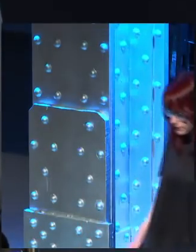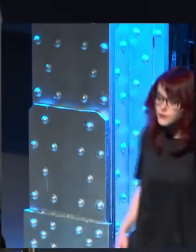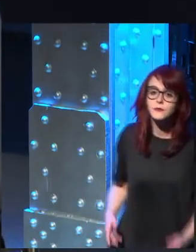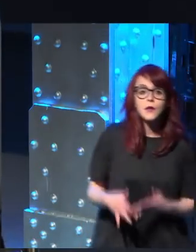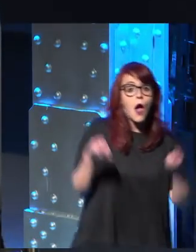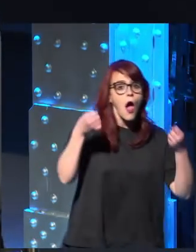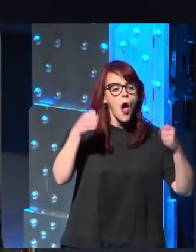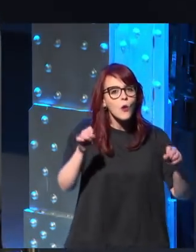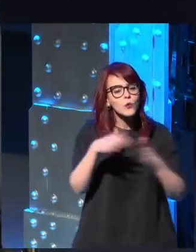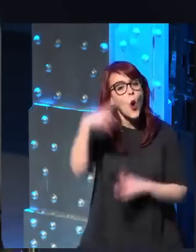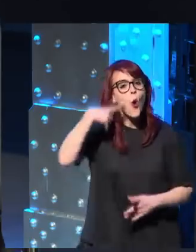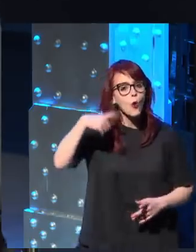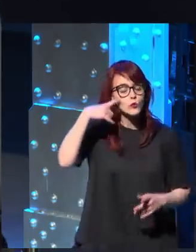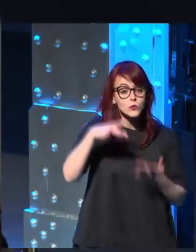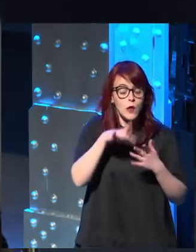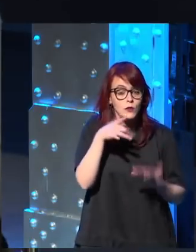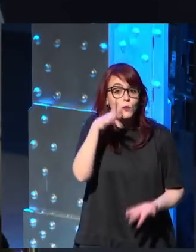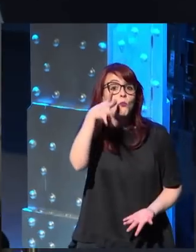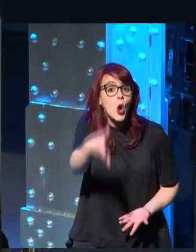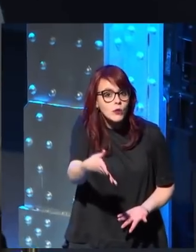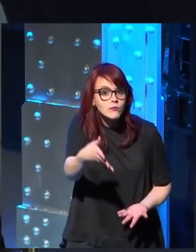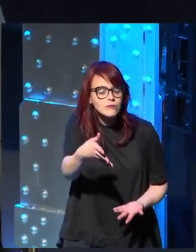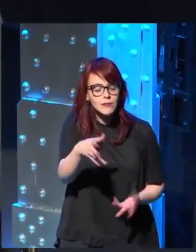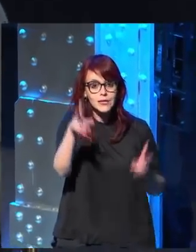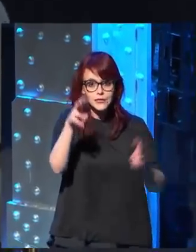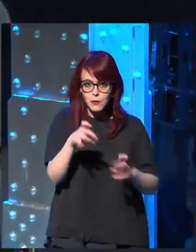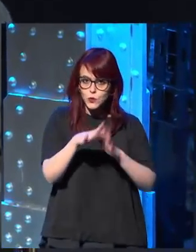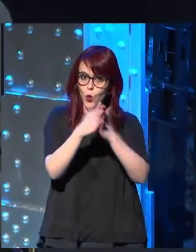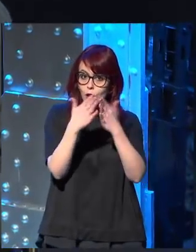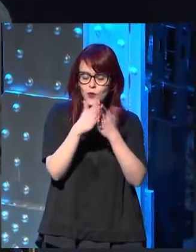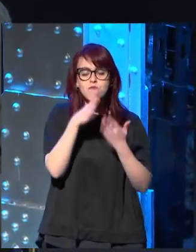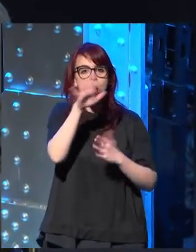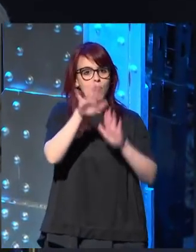pues el hábito sigue, porque, ya te digo, un libro que puede ser